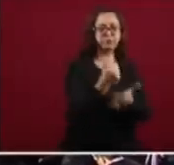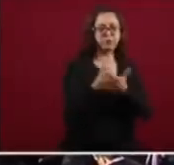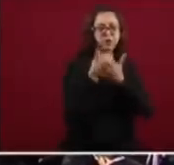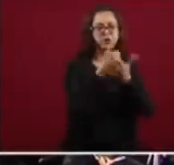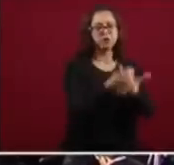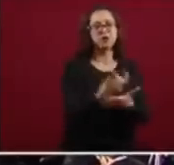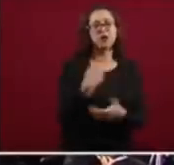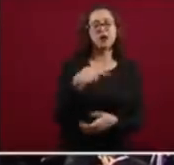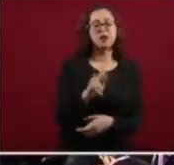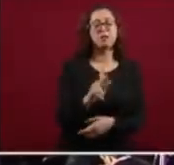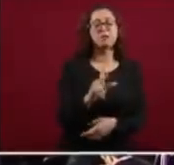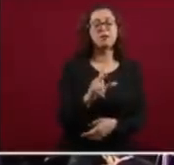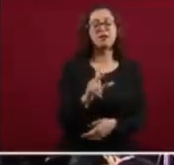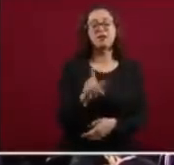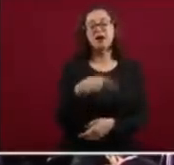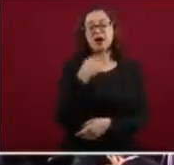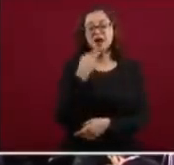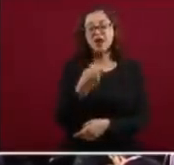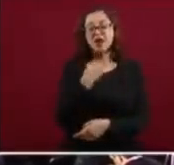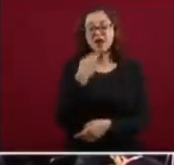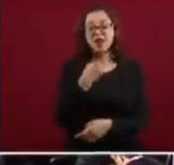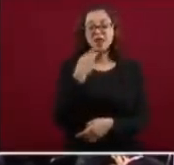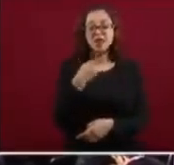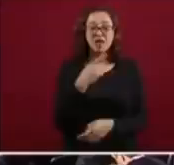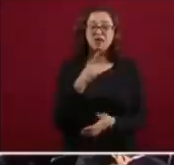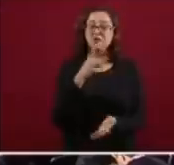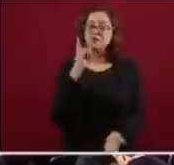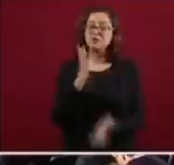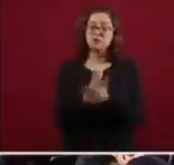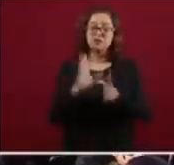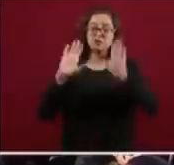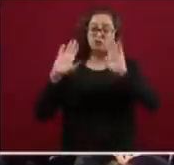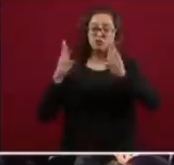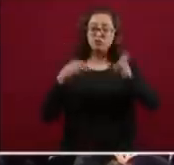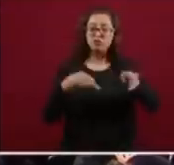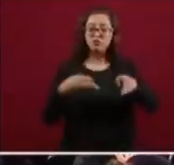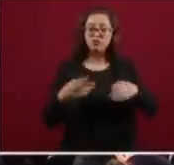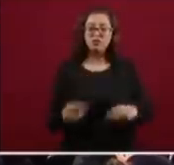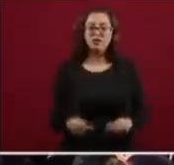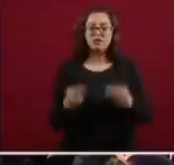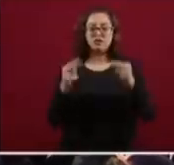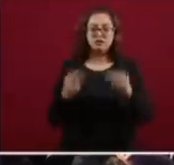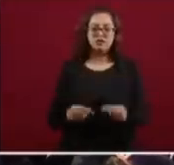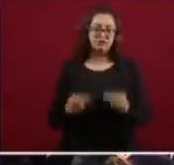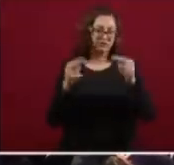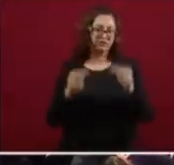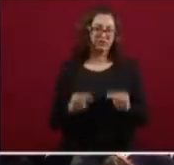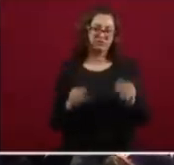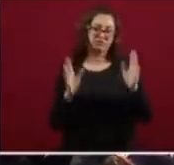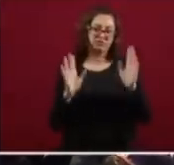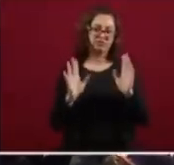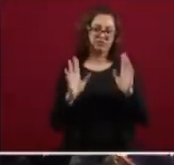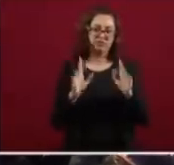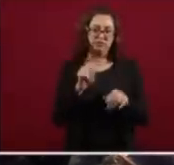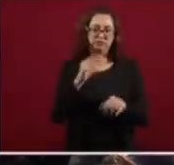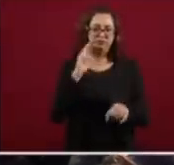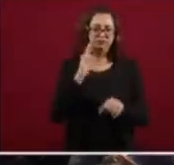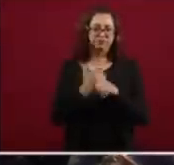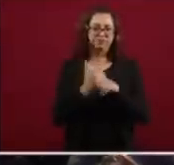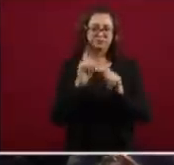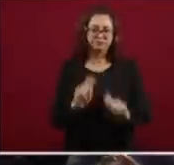decían es de que el mercado sí y va a ser cargo